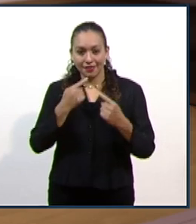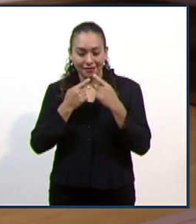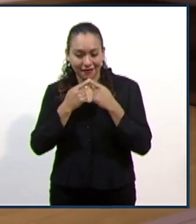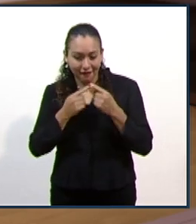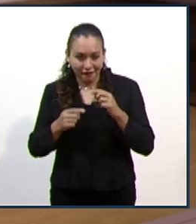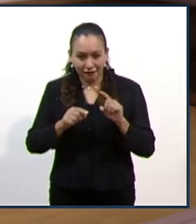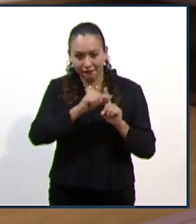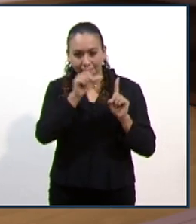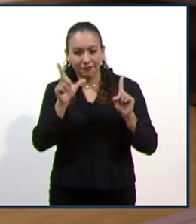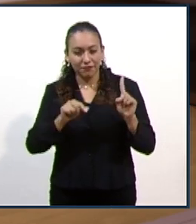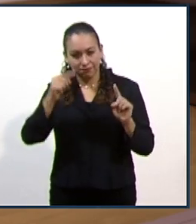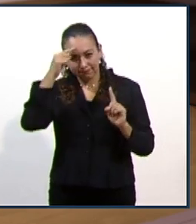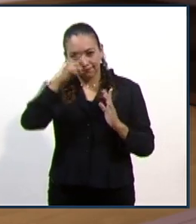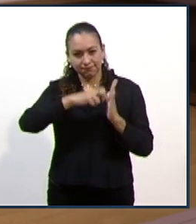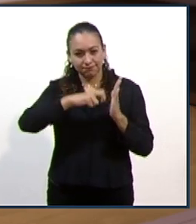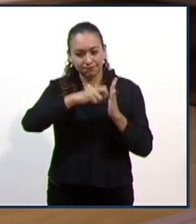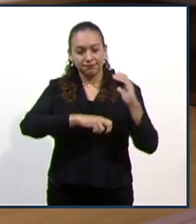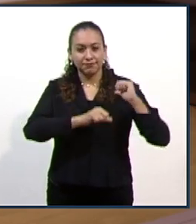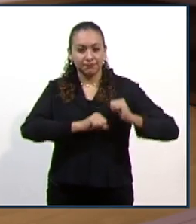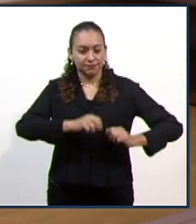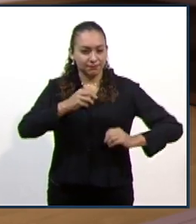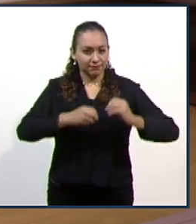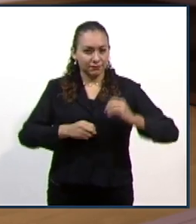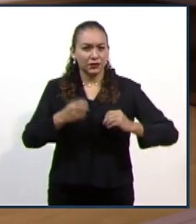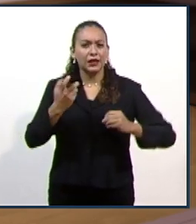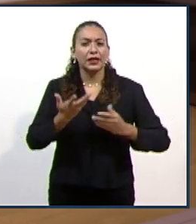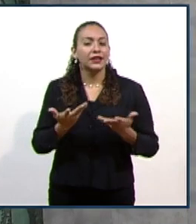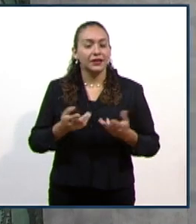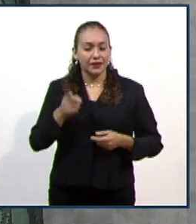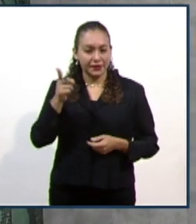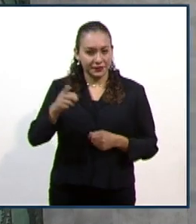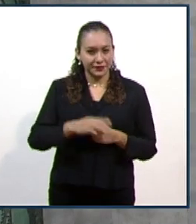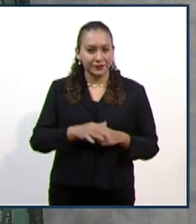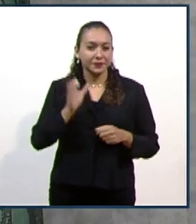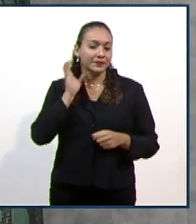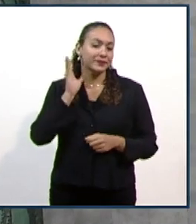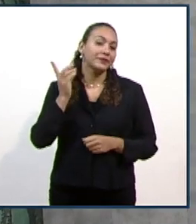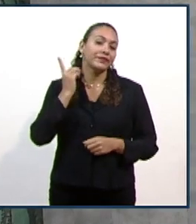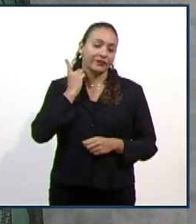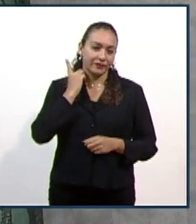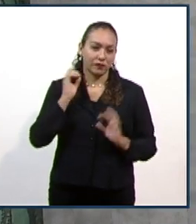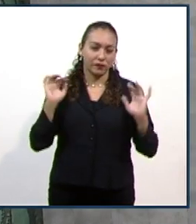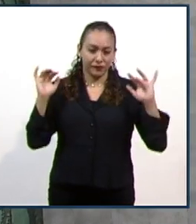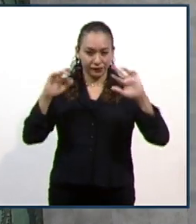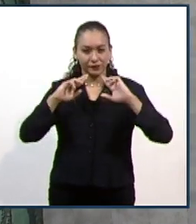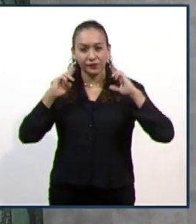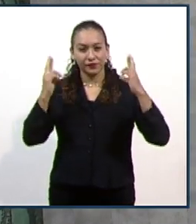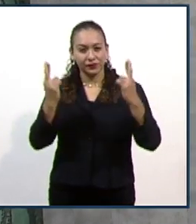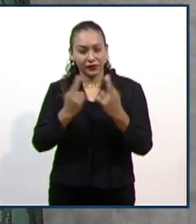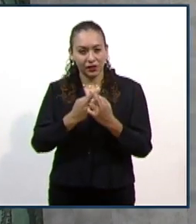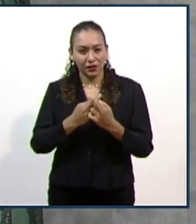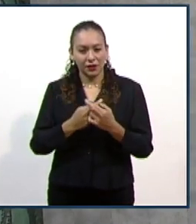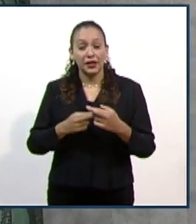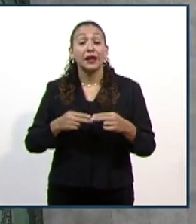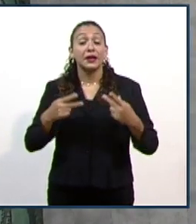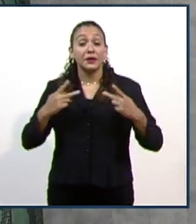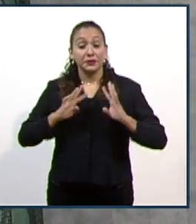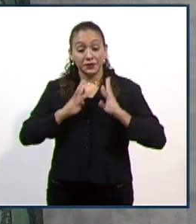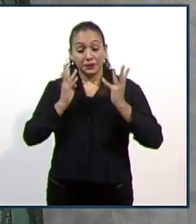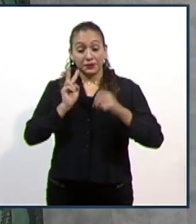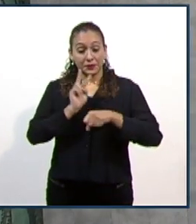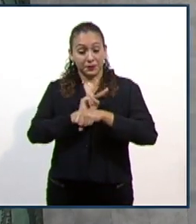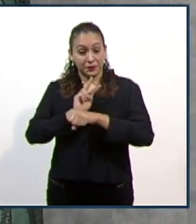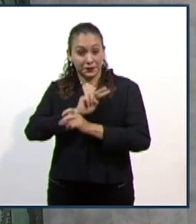sobre la reforma constitucional al Poder Judicial que se llevó a cabo en la Cámara de Diputados, los consejeros de la Judicatura Federal